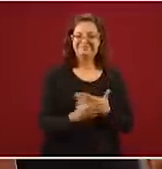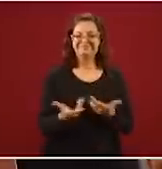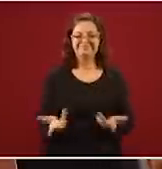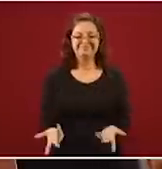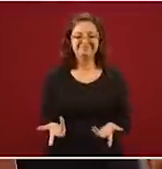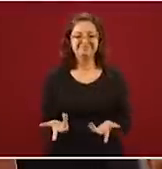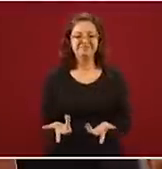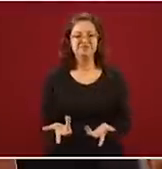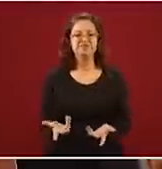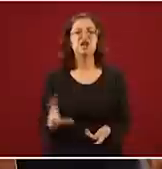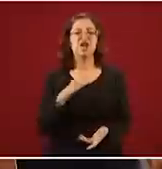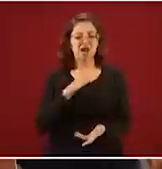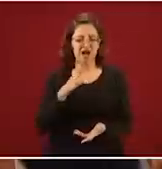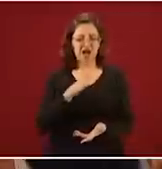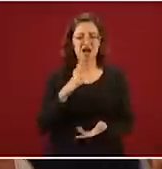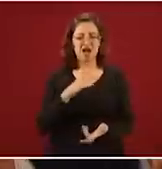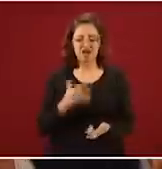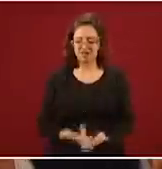se tiene presupuesto,